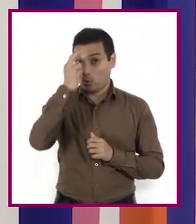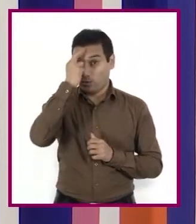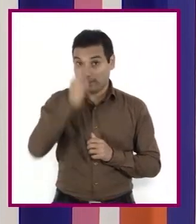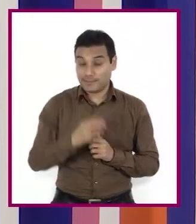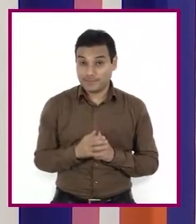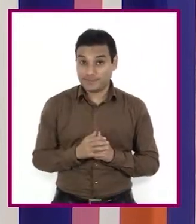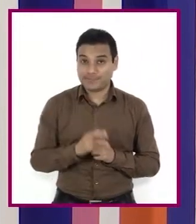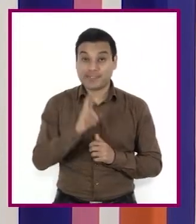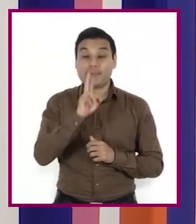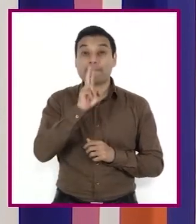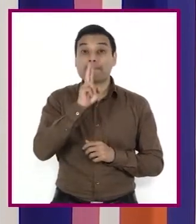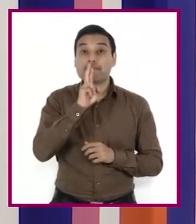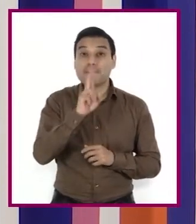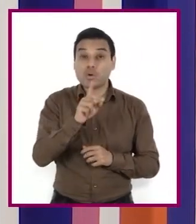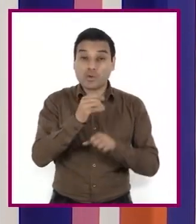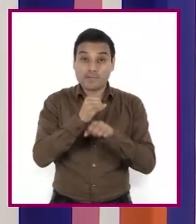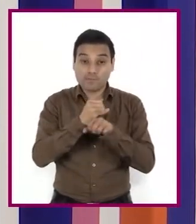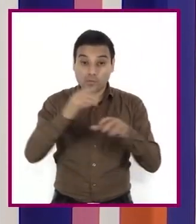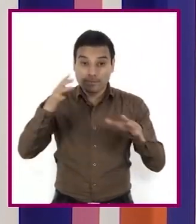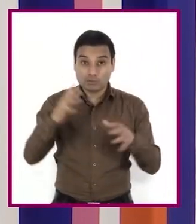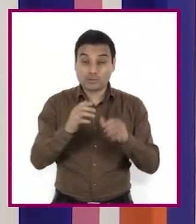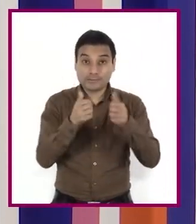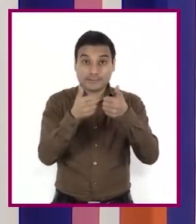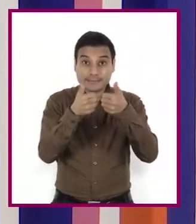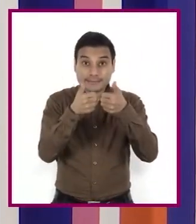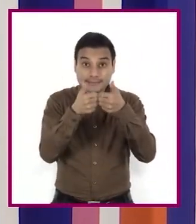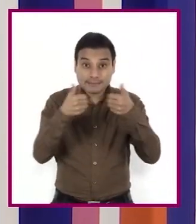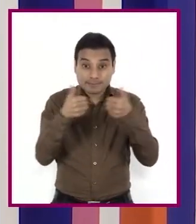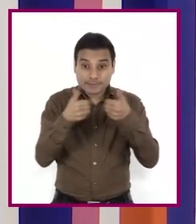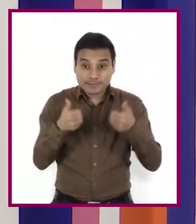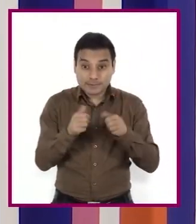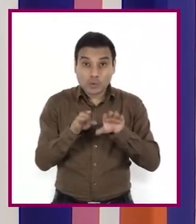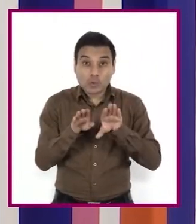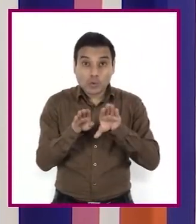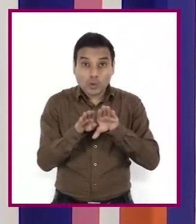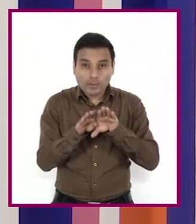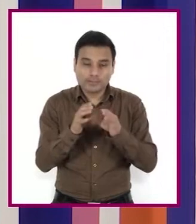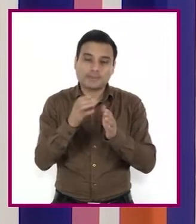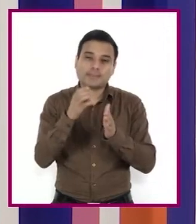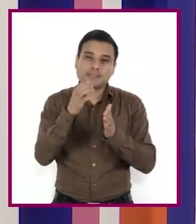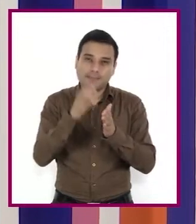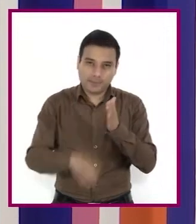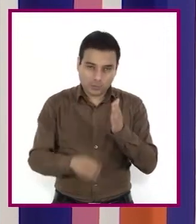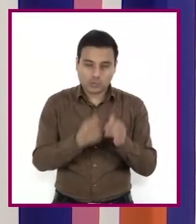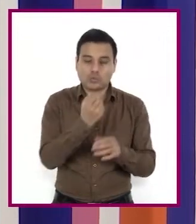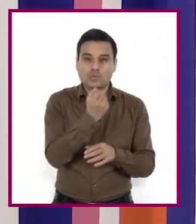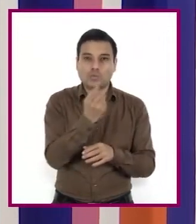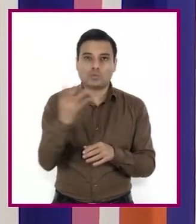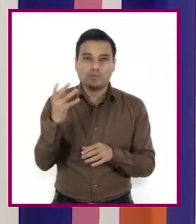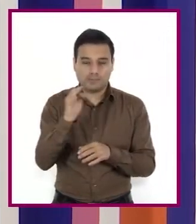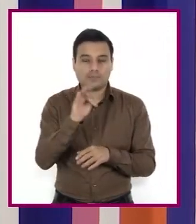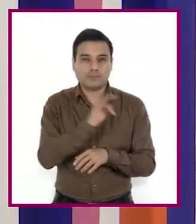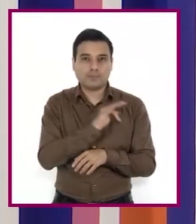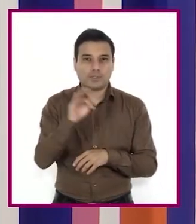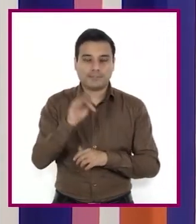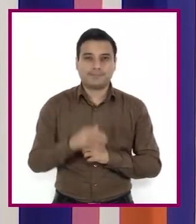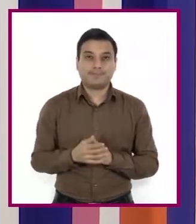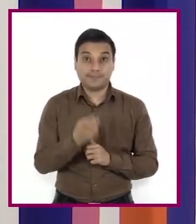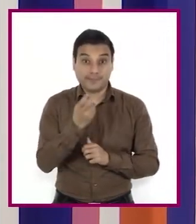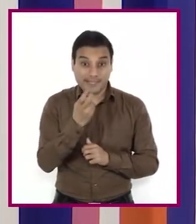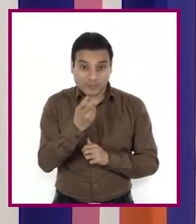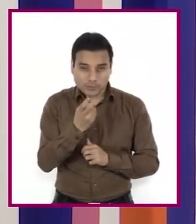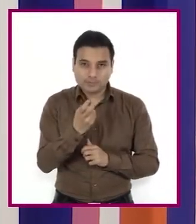fácil clasificar la información si la dividimos de forma precisa en capítulos y subcapítulos, que nos digan